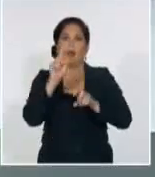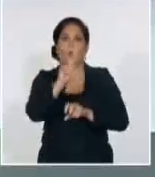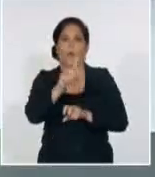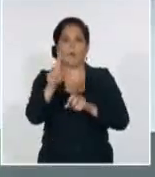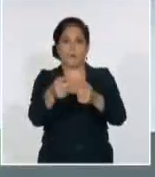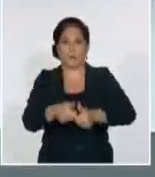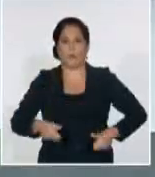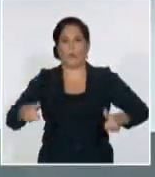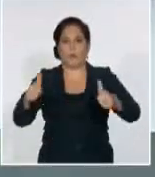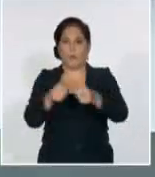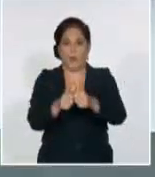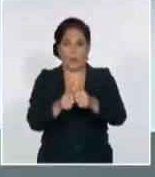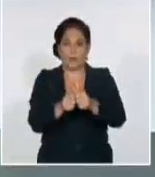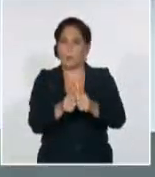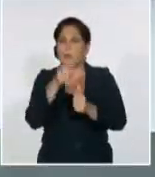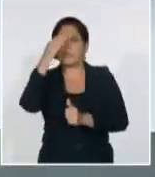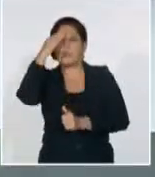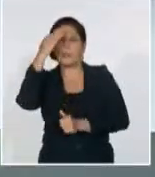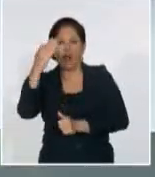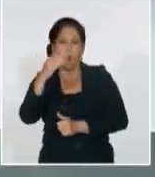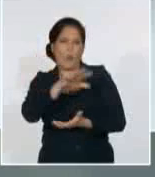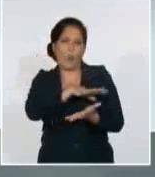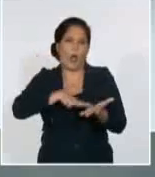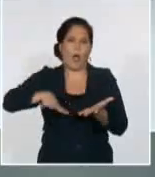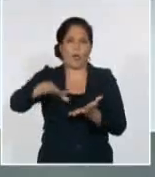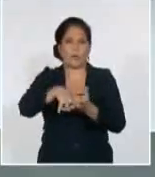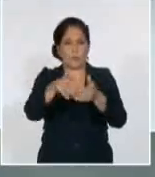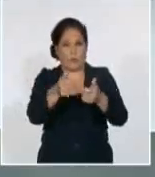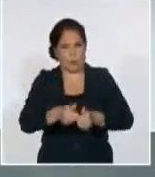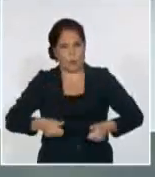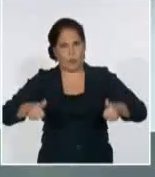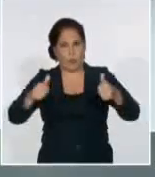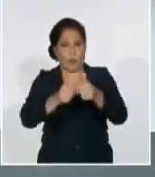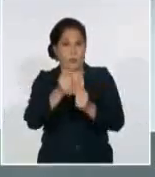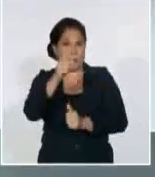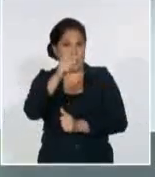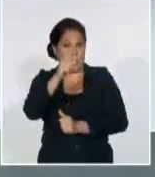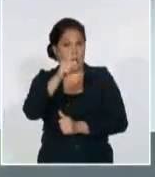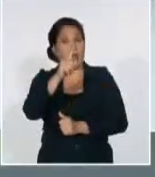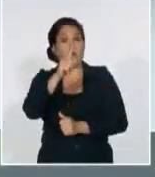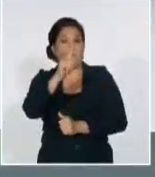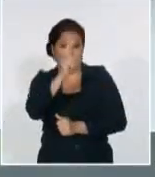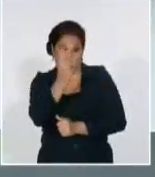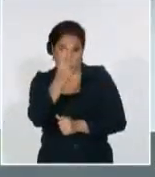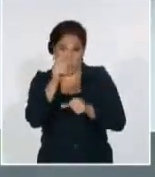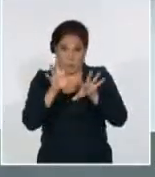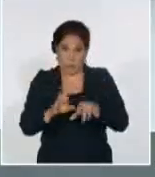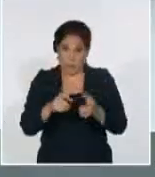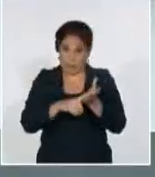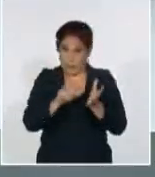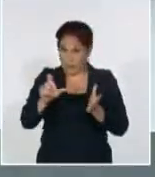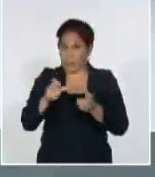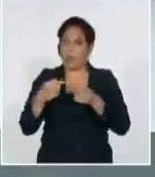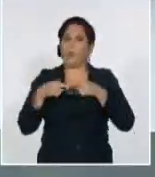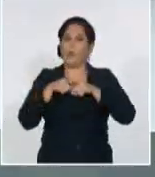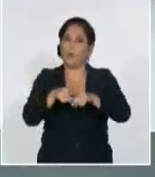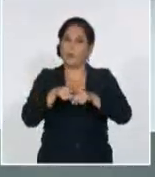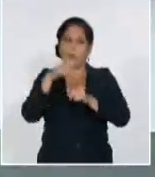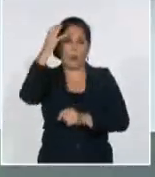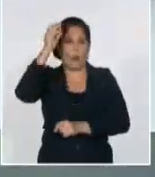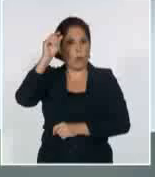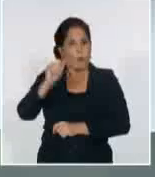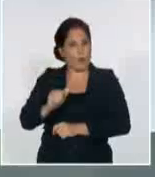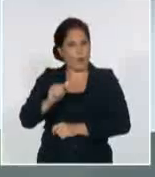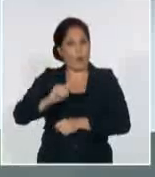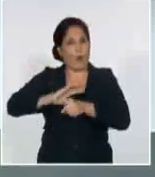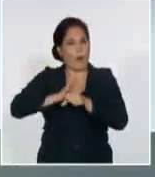organización en San José de las Lajas. Le acompañaron la primera secretaria del partido en Mayabeque, Yuniaki Crespo Vaquero, el gobernador Manuel